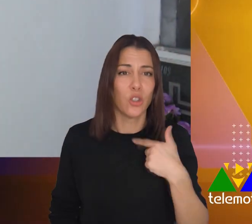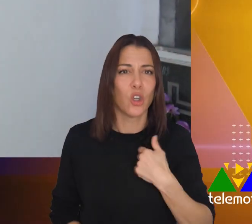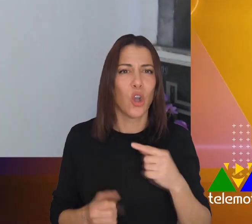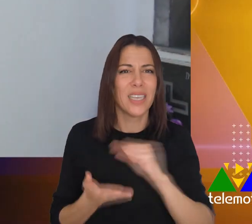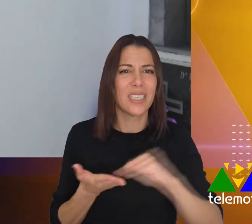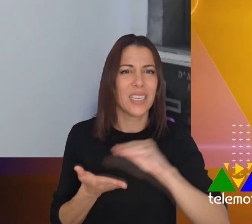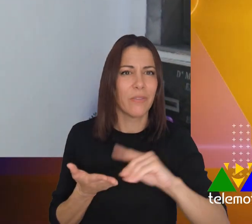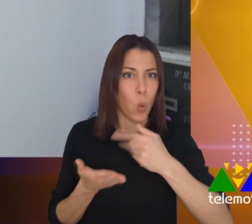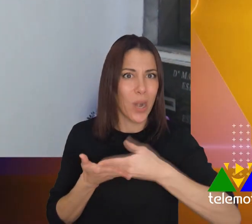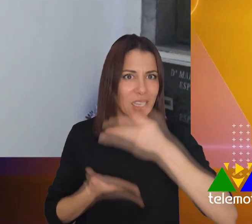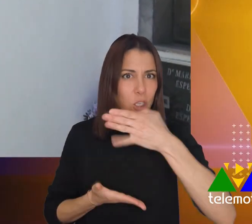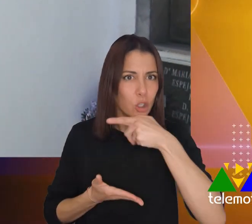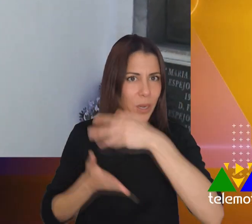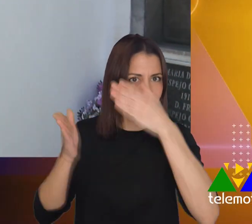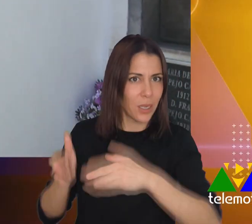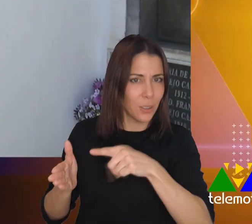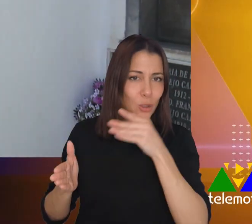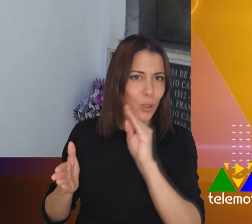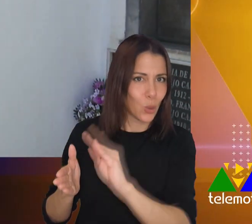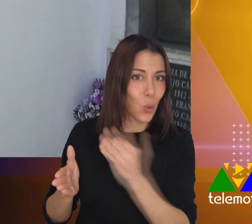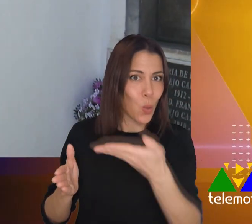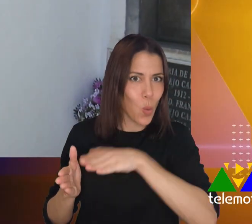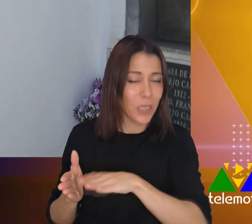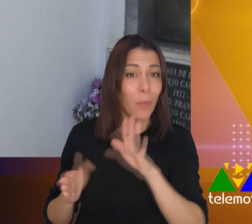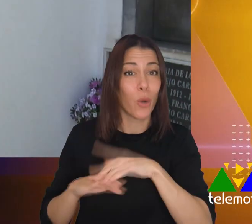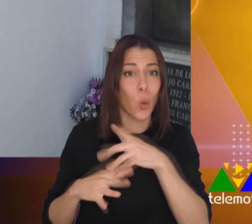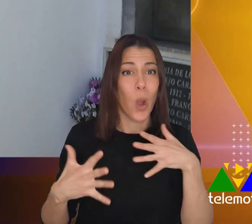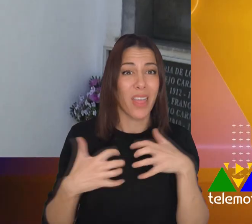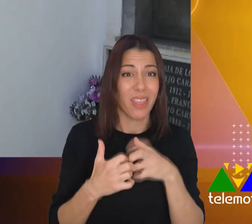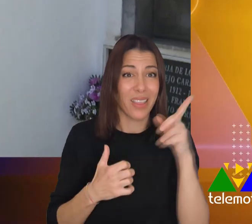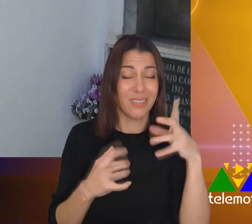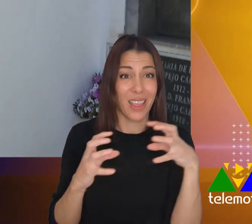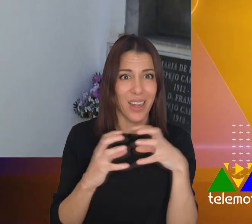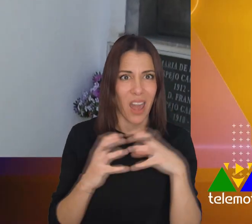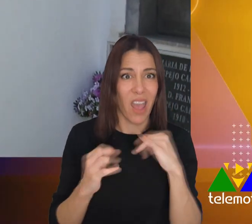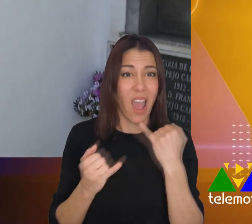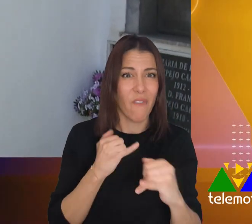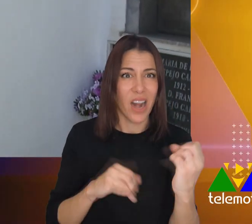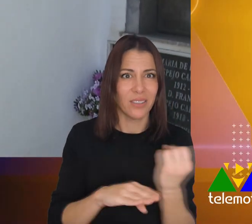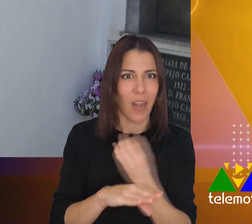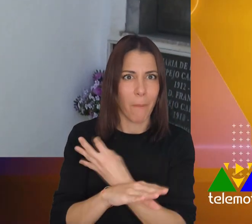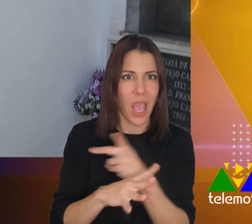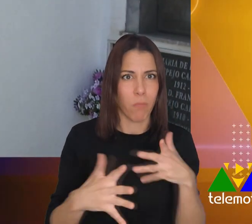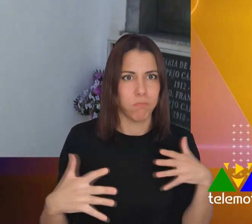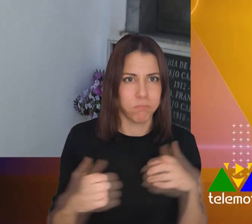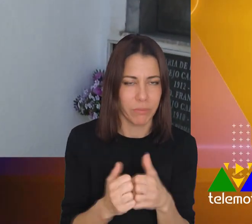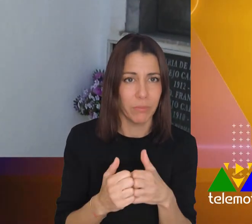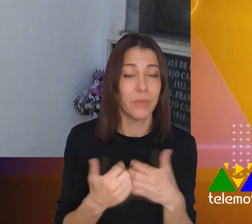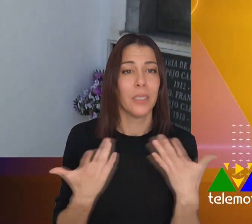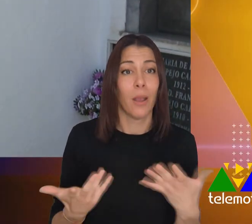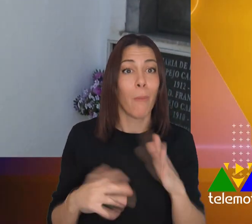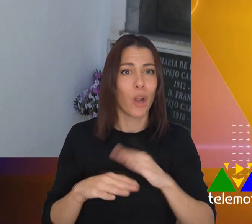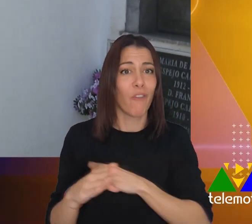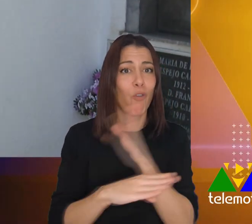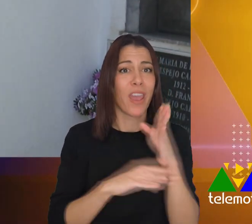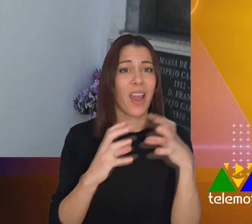artículo sobre él, sobre su muerte. Tuvo un accidente en Granada y lo atropelló un tranvía. En Granada iba a hacer unos negocios en